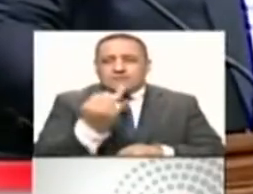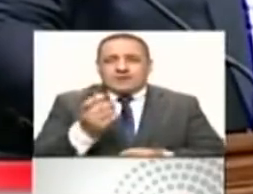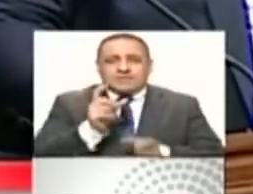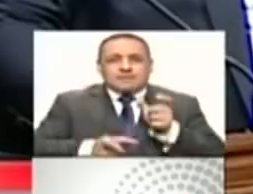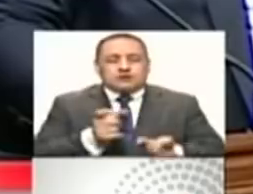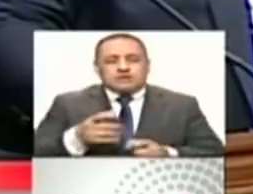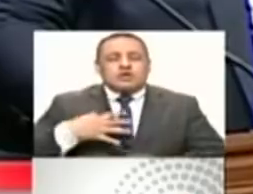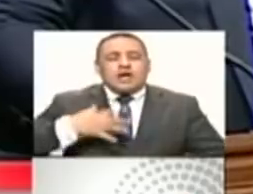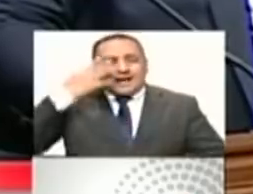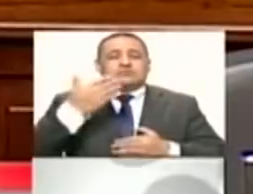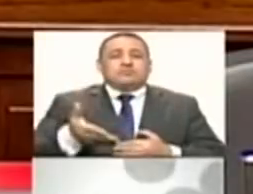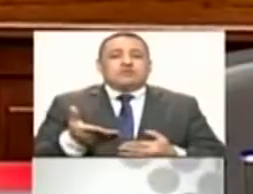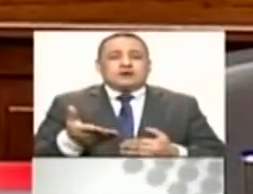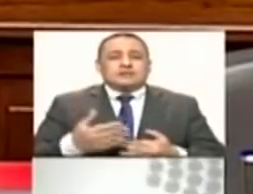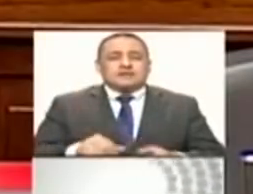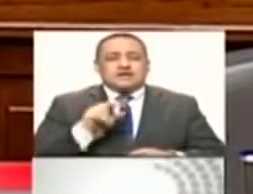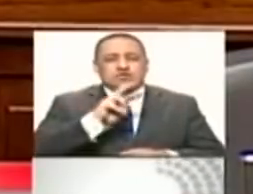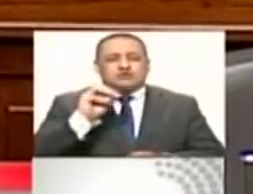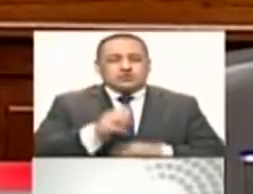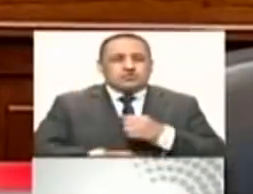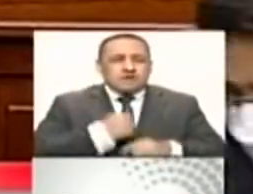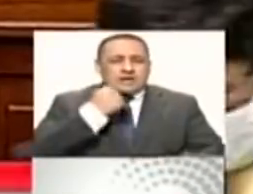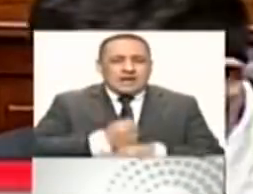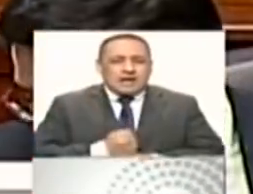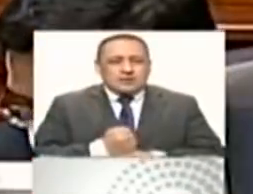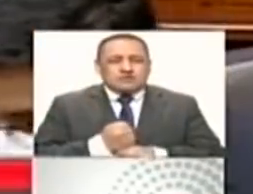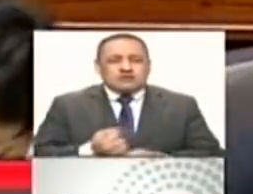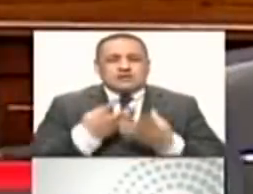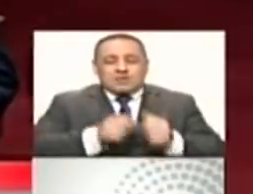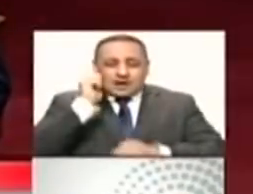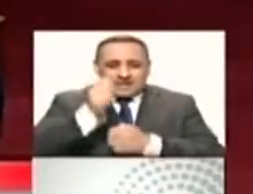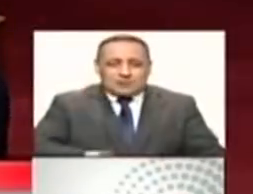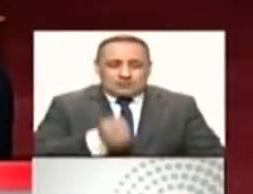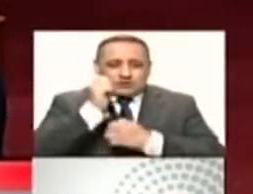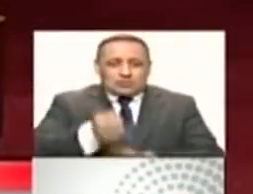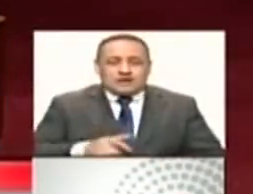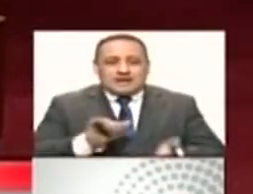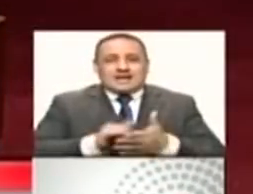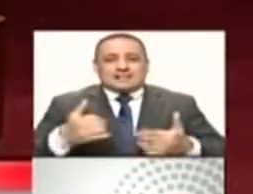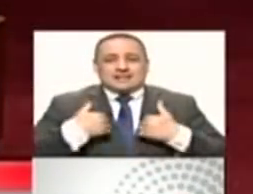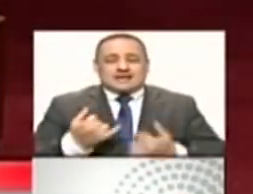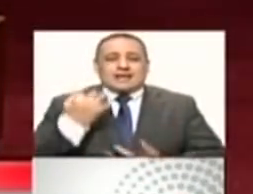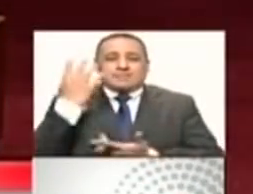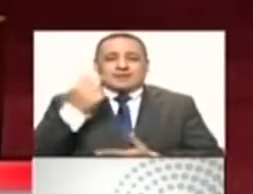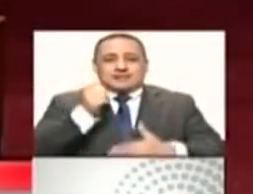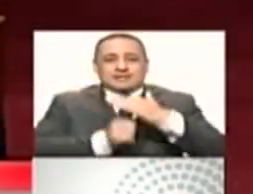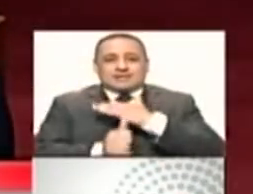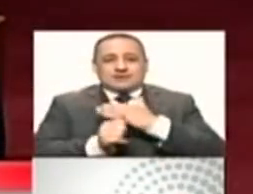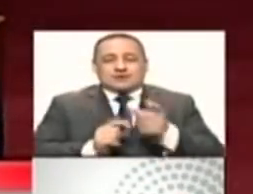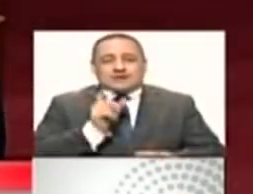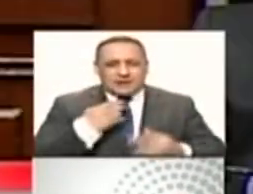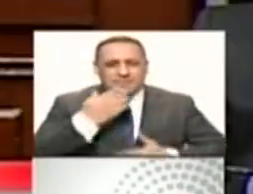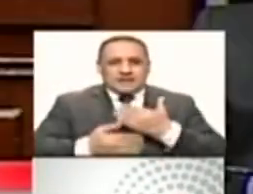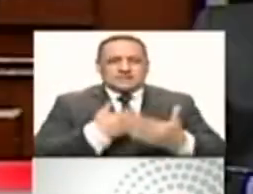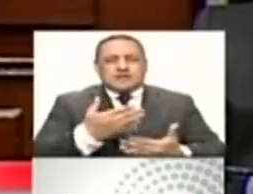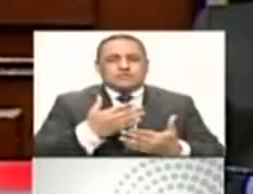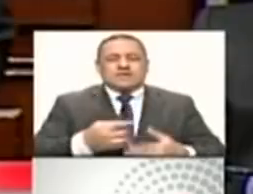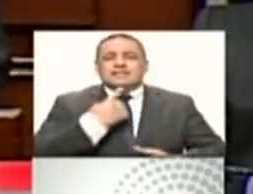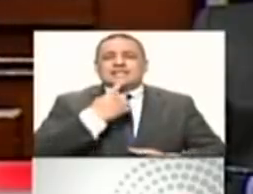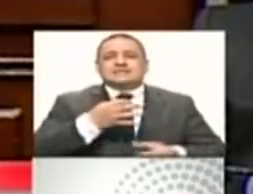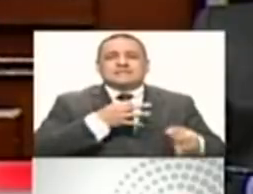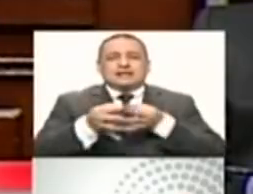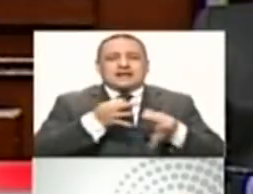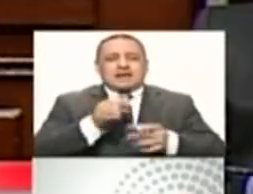inclinar la balanza, y AP también, a través de sus voceros ayer, anunciaba que iban a, por lo menos en la mayoría de la bancada, iban